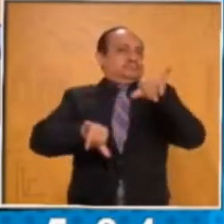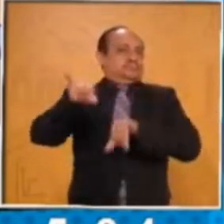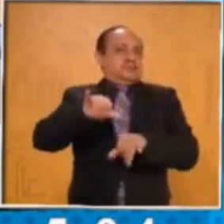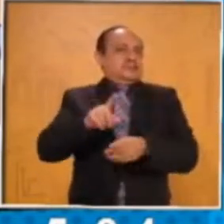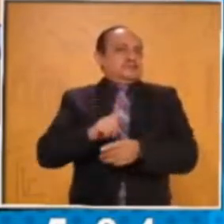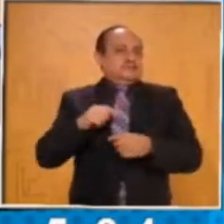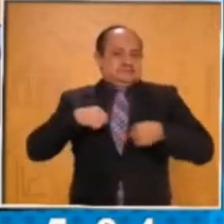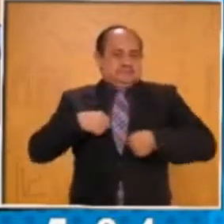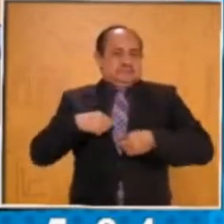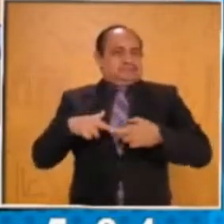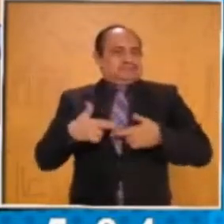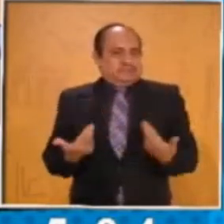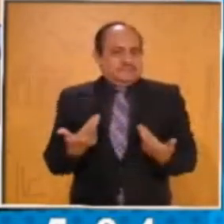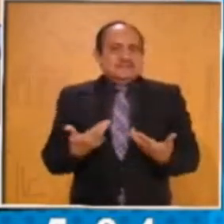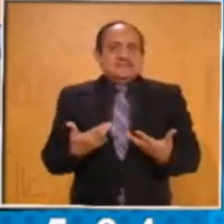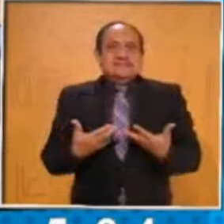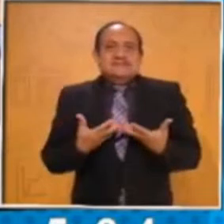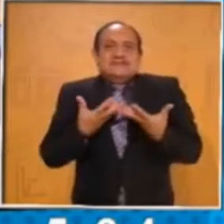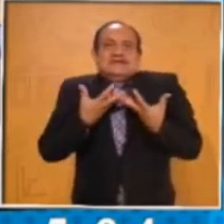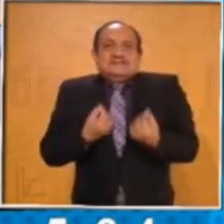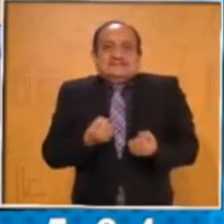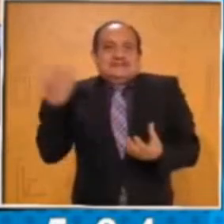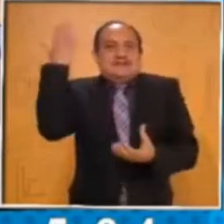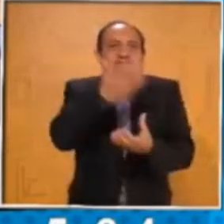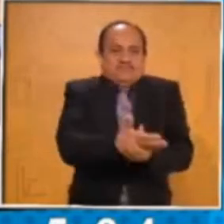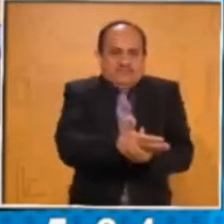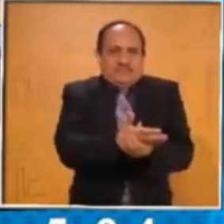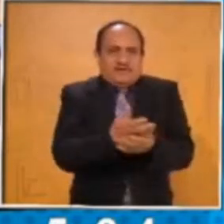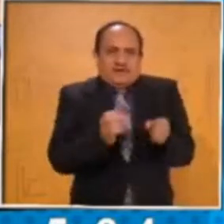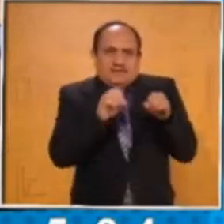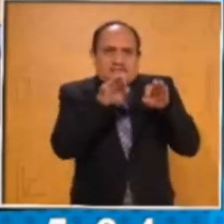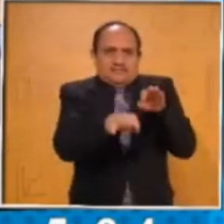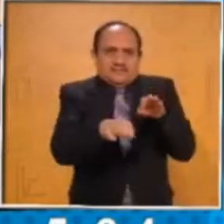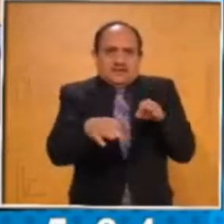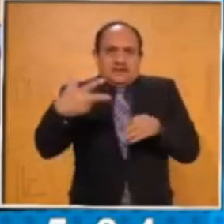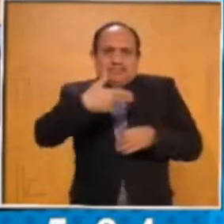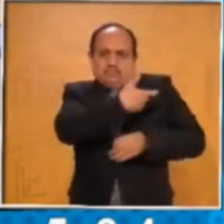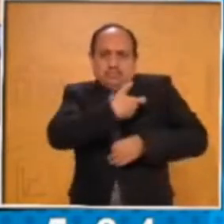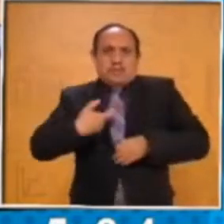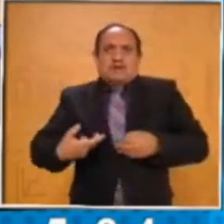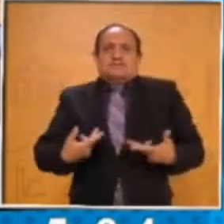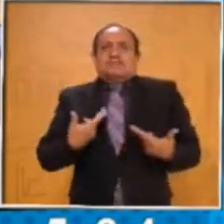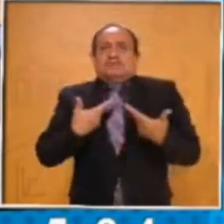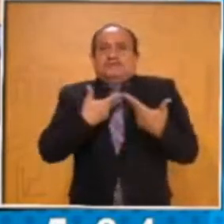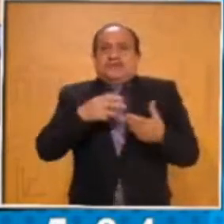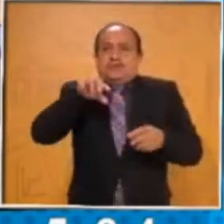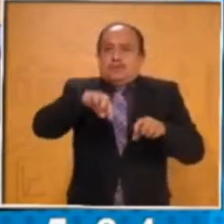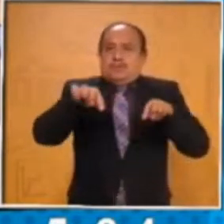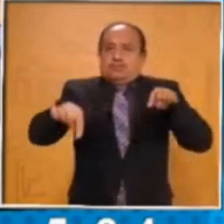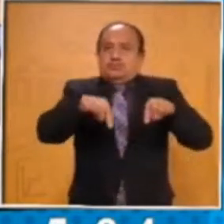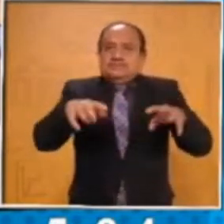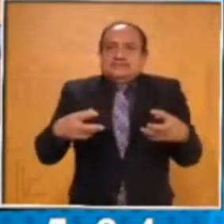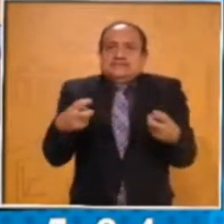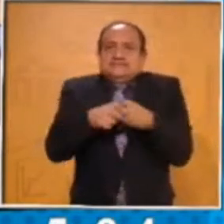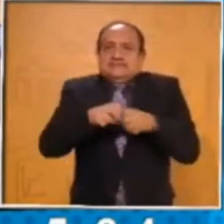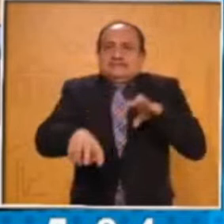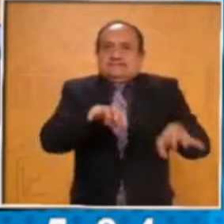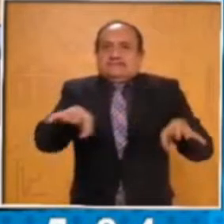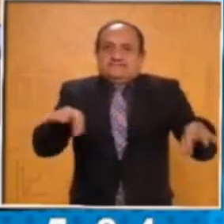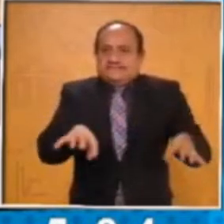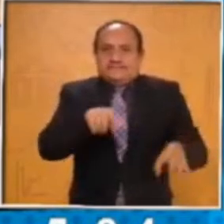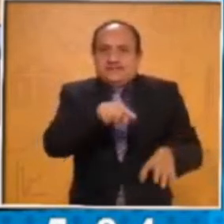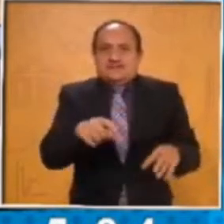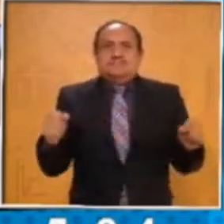roto. Asustada, corrió al módulo de desinfección. Por la desesperación, tocó varios botones al mismo tiempo, ocasionando